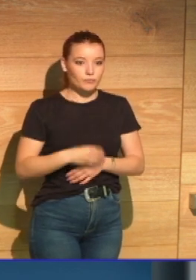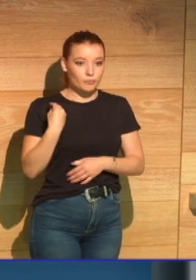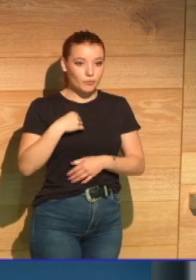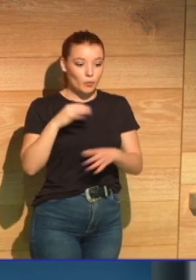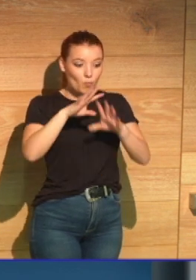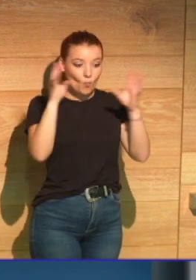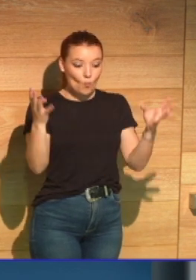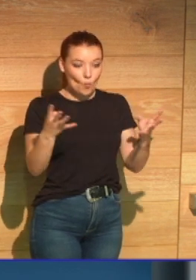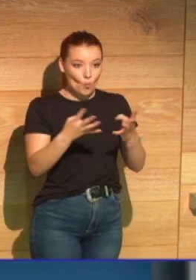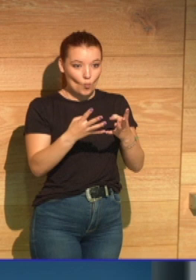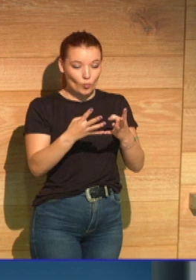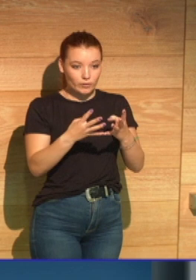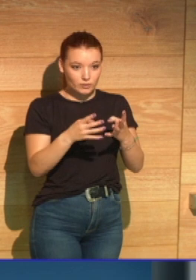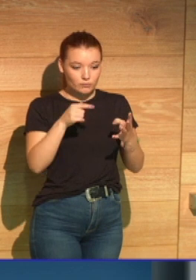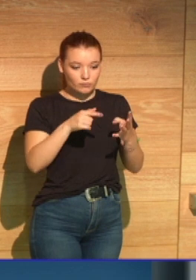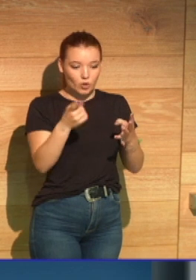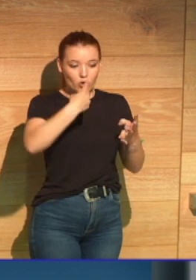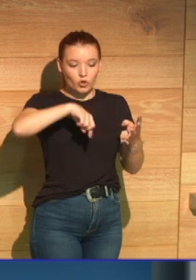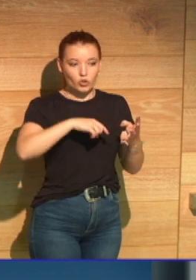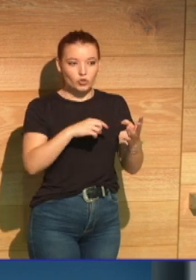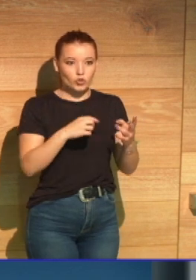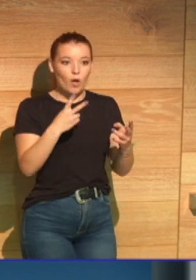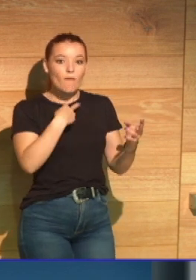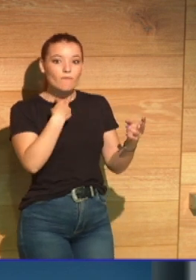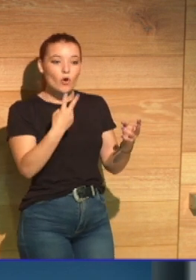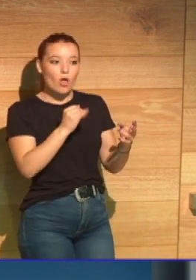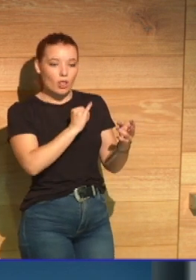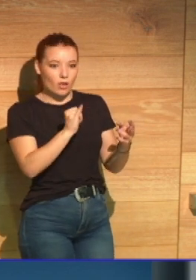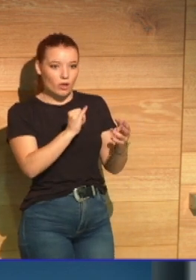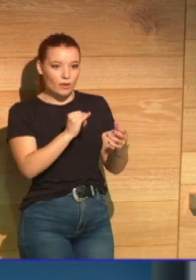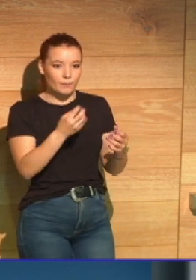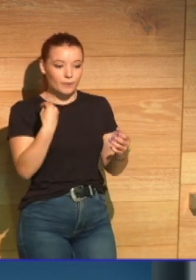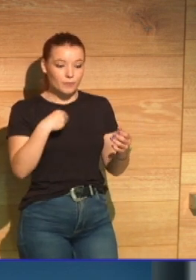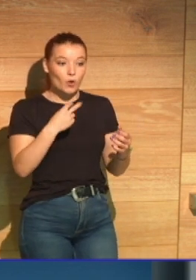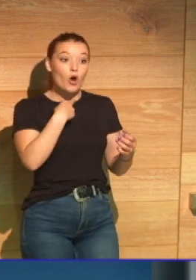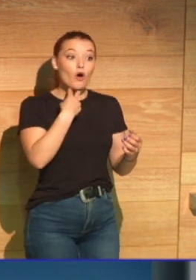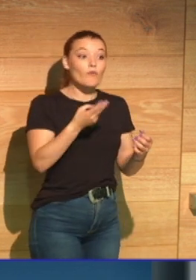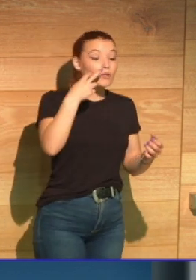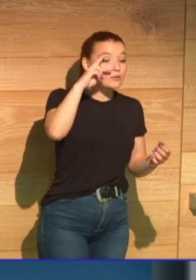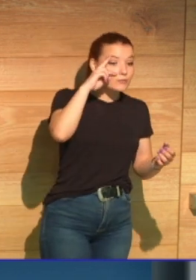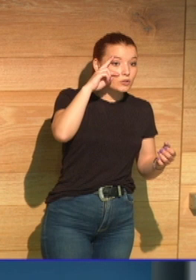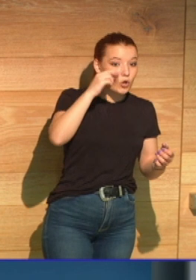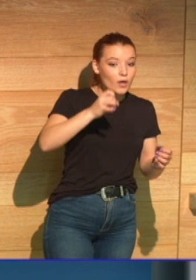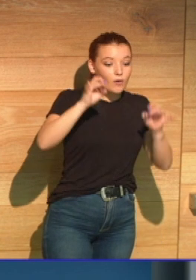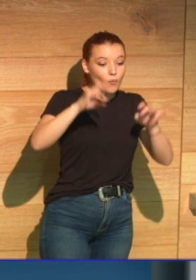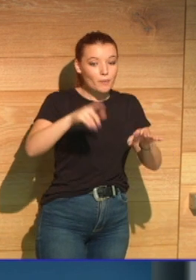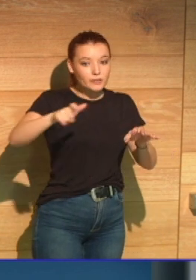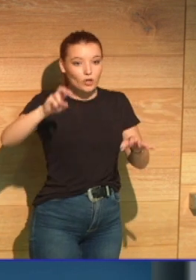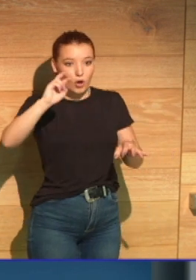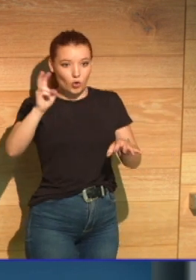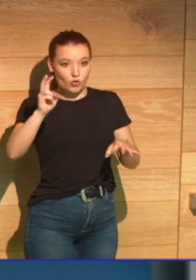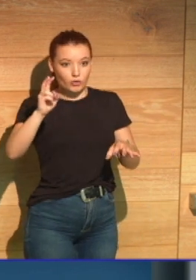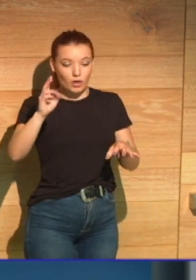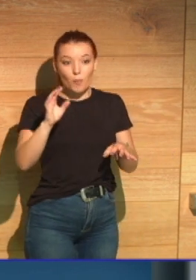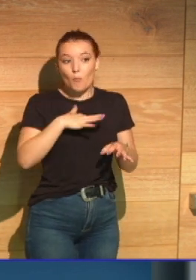la comunicación nosotros tenemos la misma voz, es decir, la voz del experto no es la misma que la de cualquier otra persona, y nosotras y nosotros